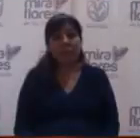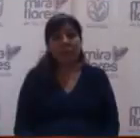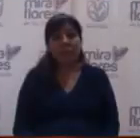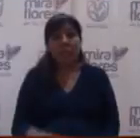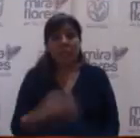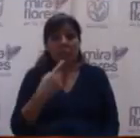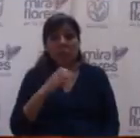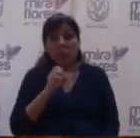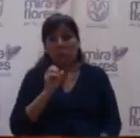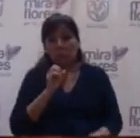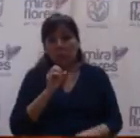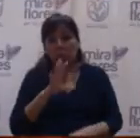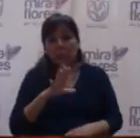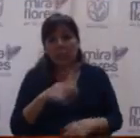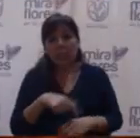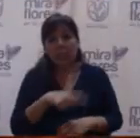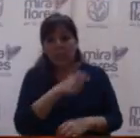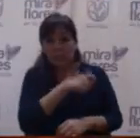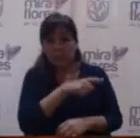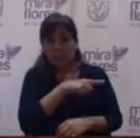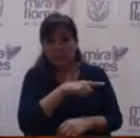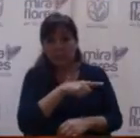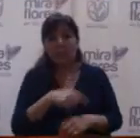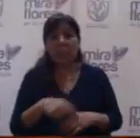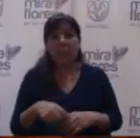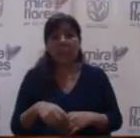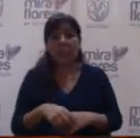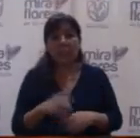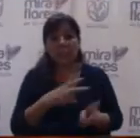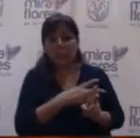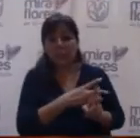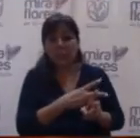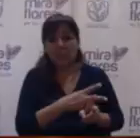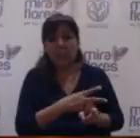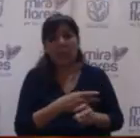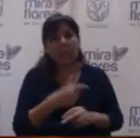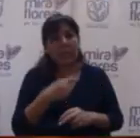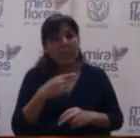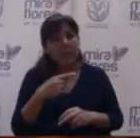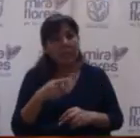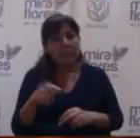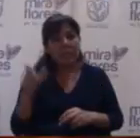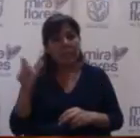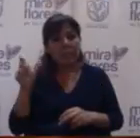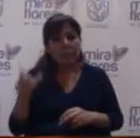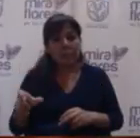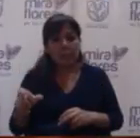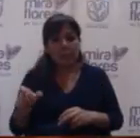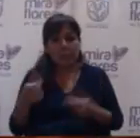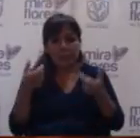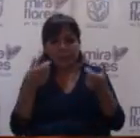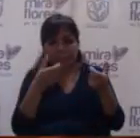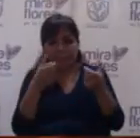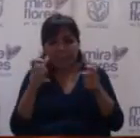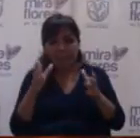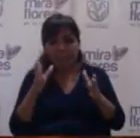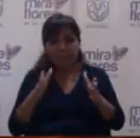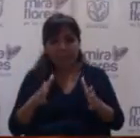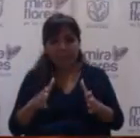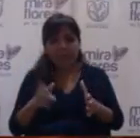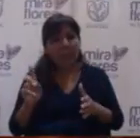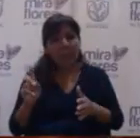de seguridad que siempre la presencia de un sereno es disuasiva, ¿no? Por más que no tenga no pueda pedir